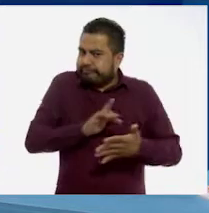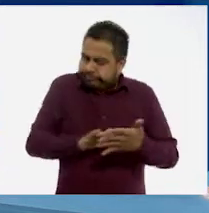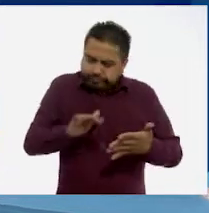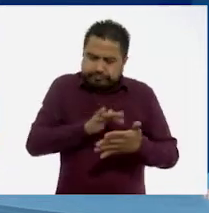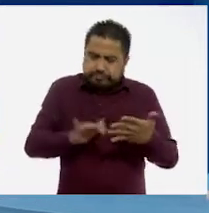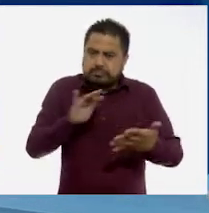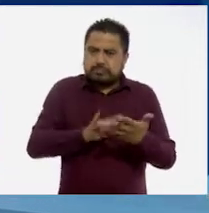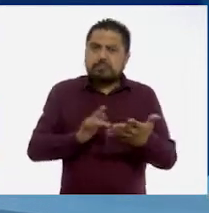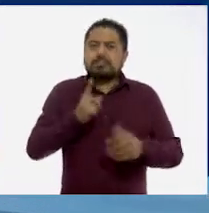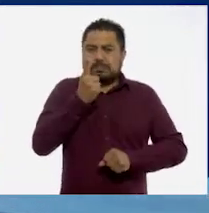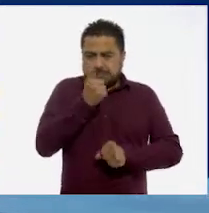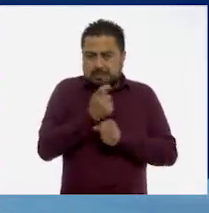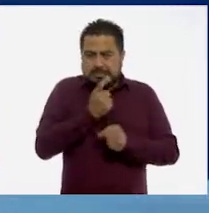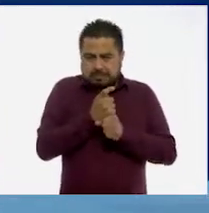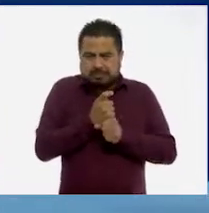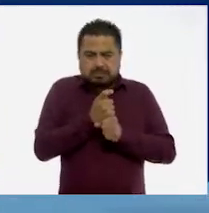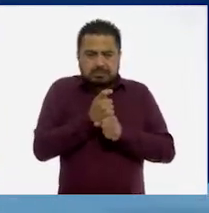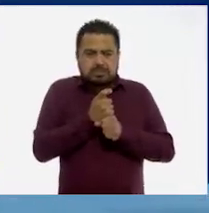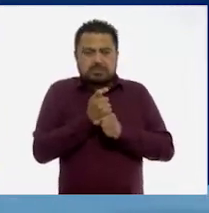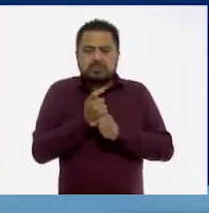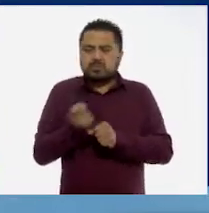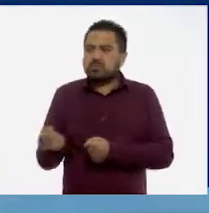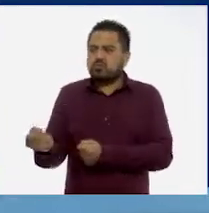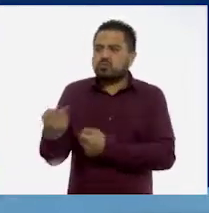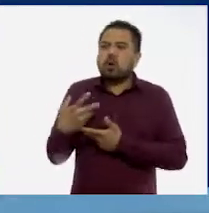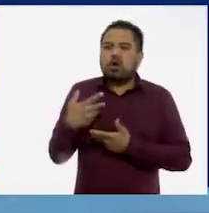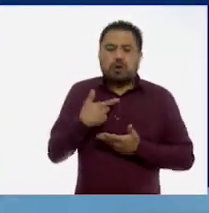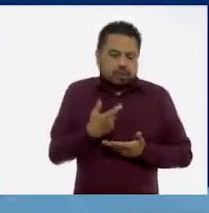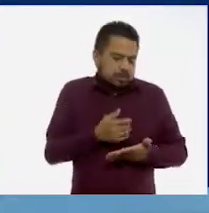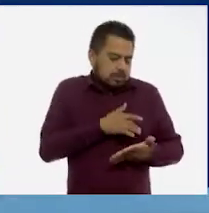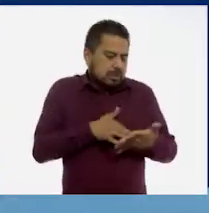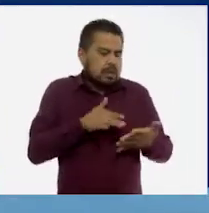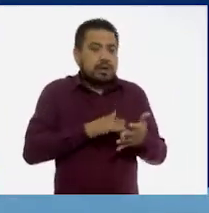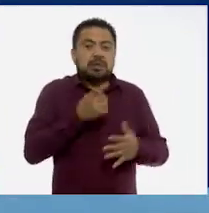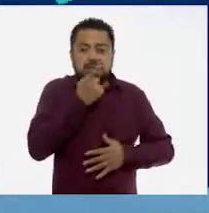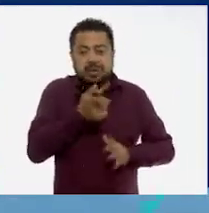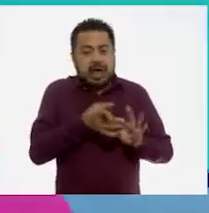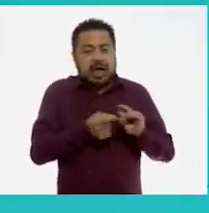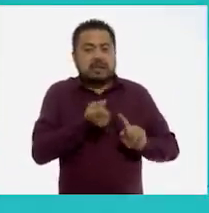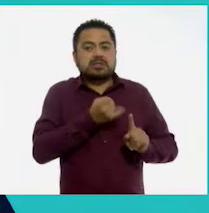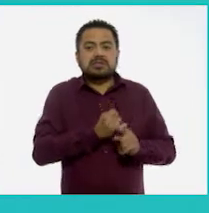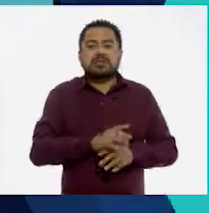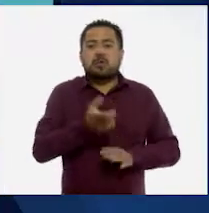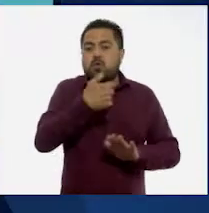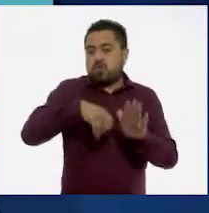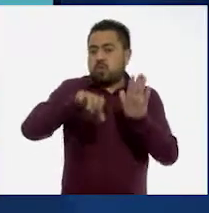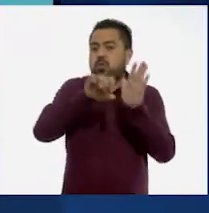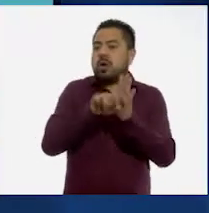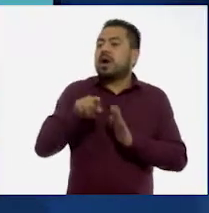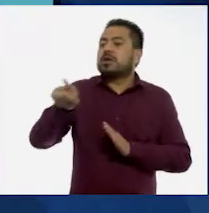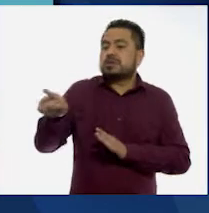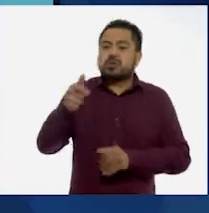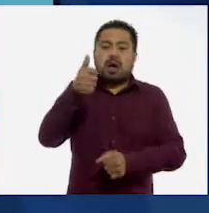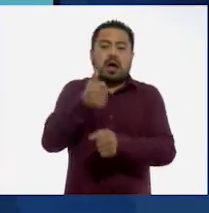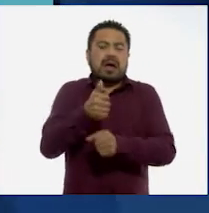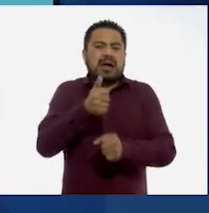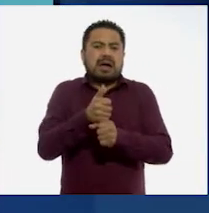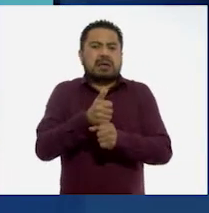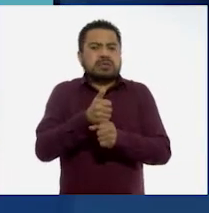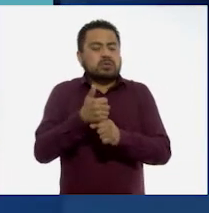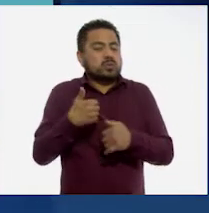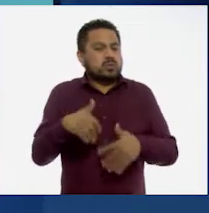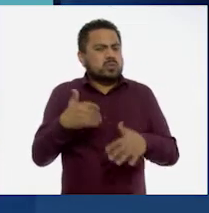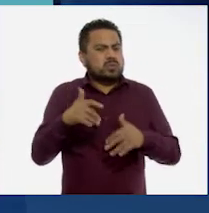leer primero en tercera persona y dice así: el cuarto de su abuela era un recinto